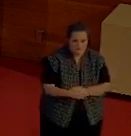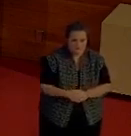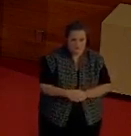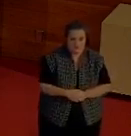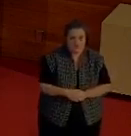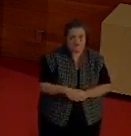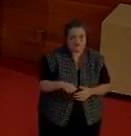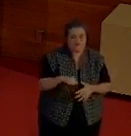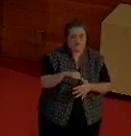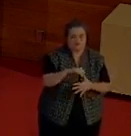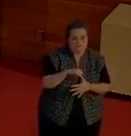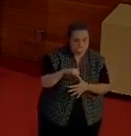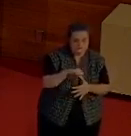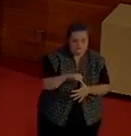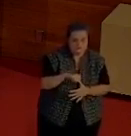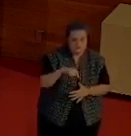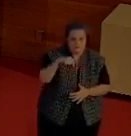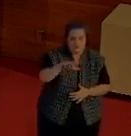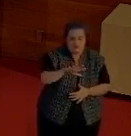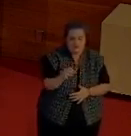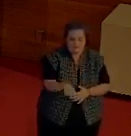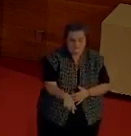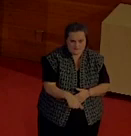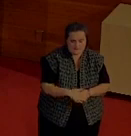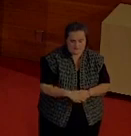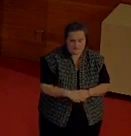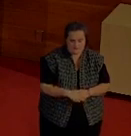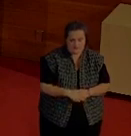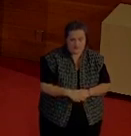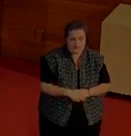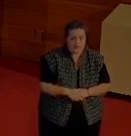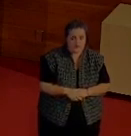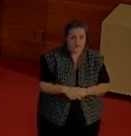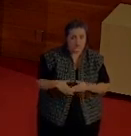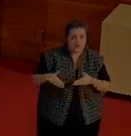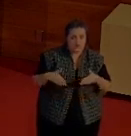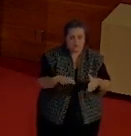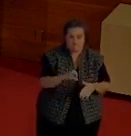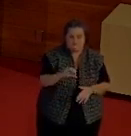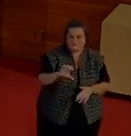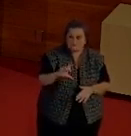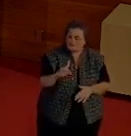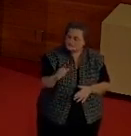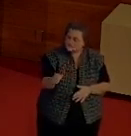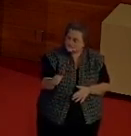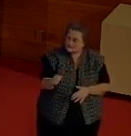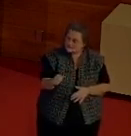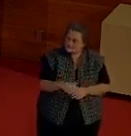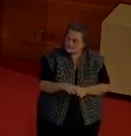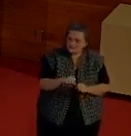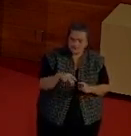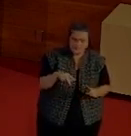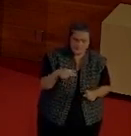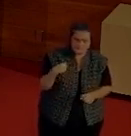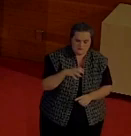Sudamérica los países que tienen que ver con con la ruta de la seda desde el punto de vista de los propios países y de China